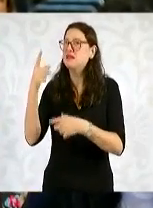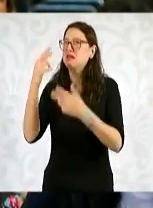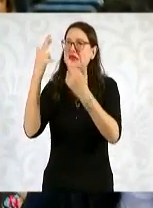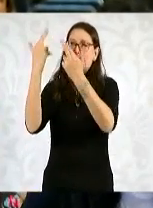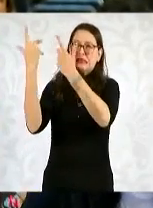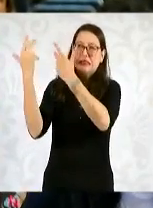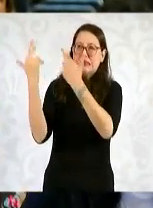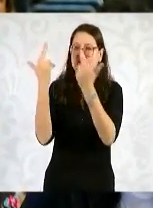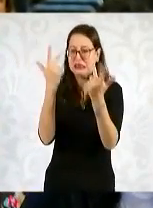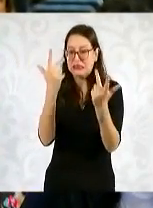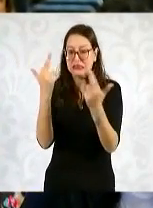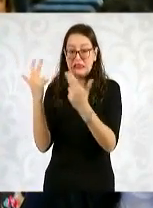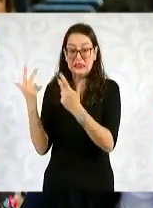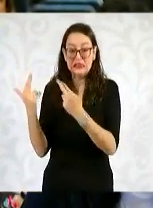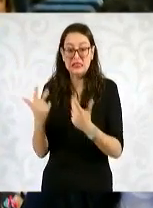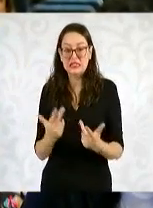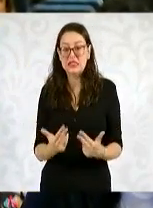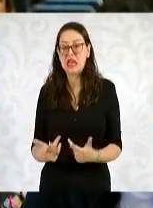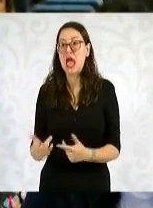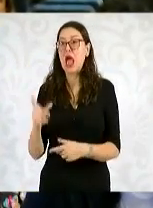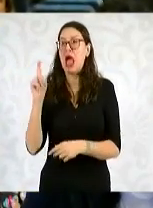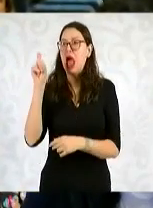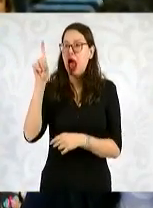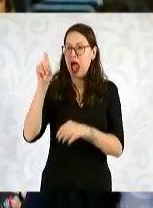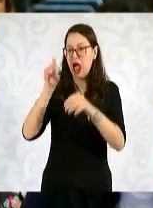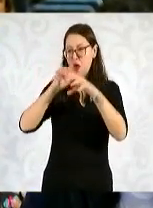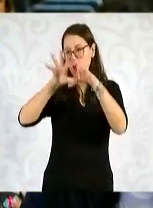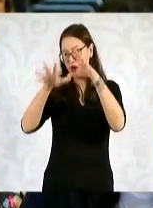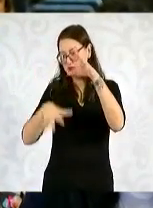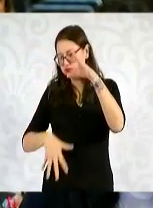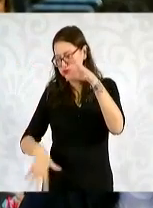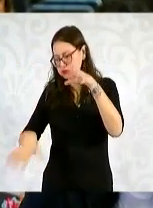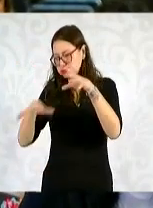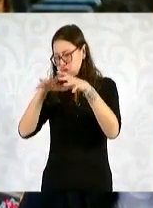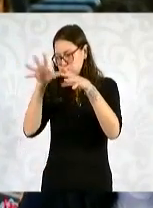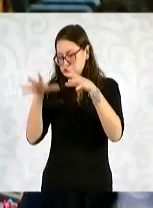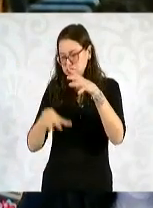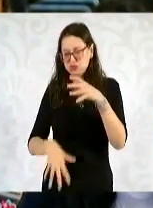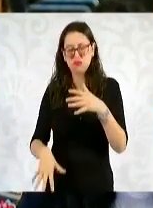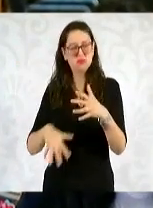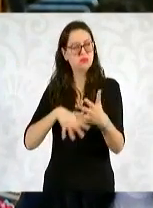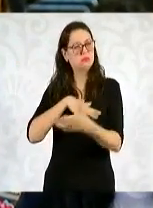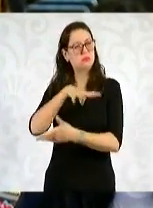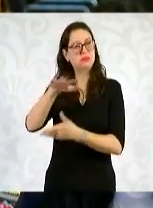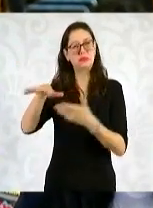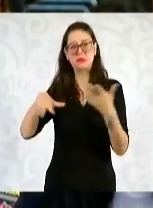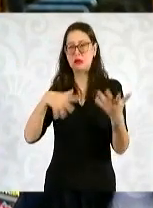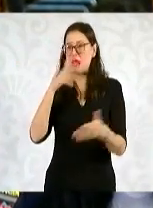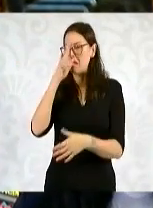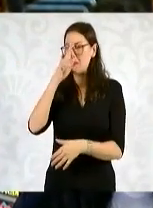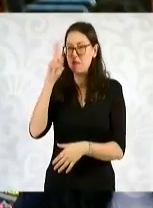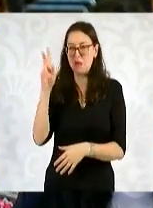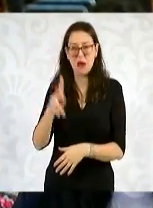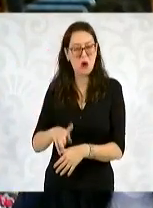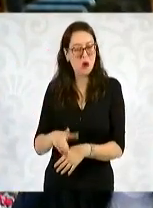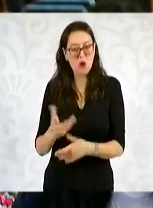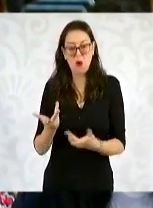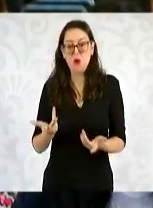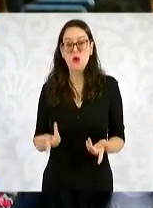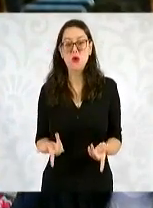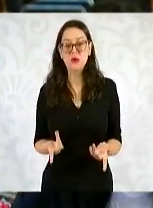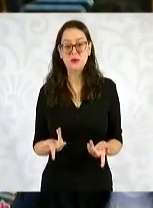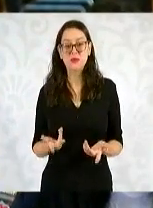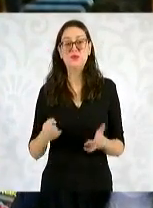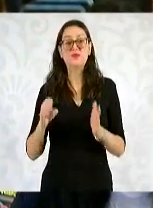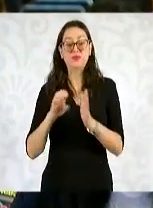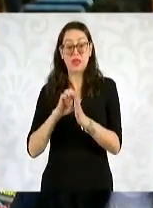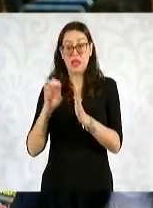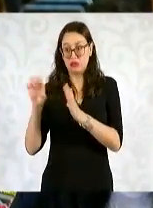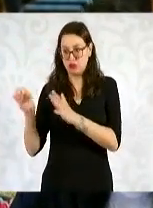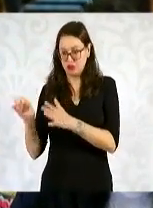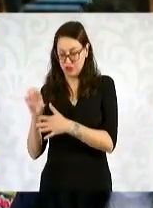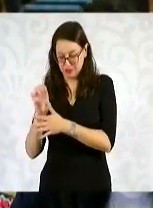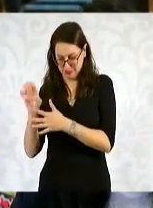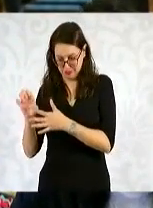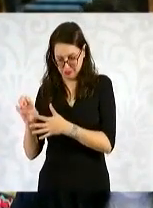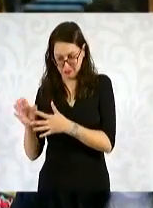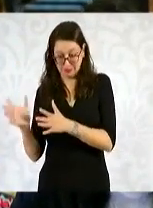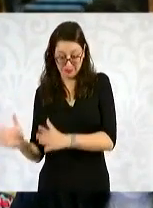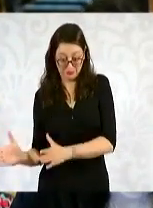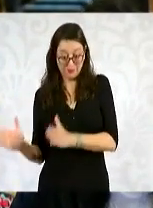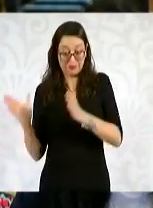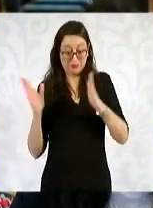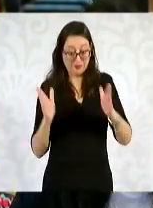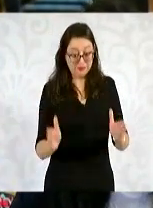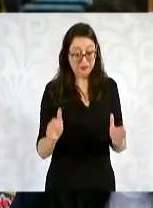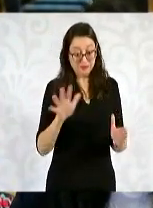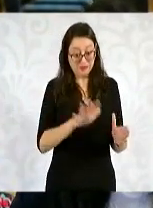del desagüe y la parte de los servicios de agua potable están en pésimas condiciones. Entonces hoy se va a rescatar un centro cultural, se va a hacer